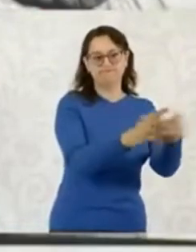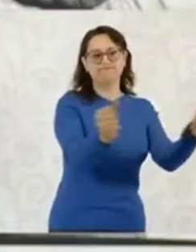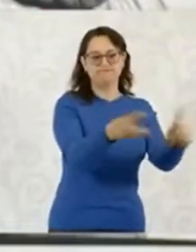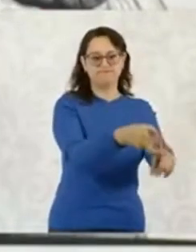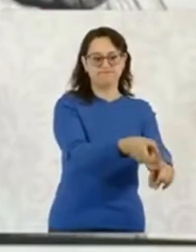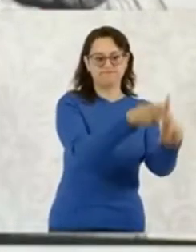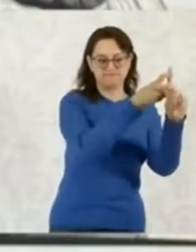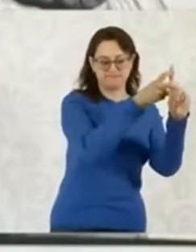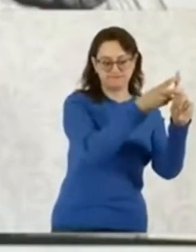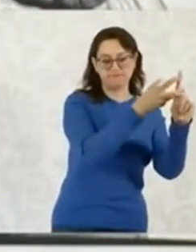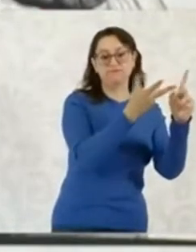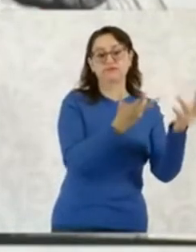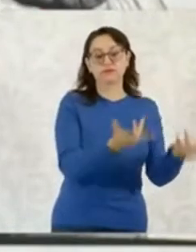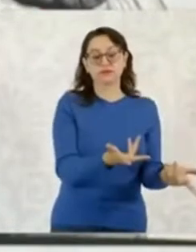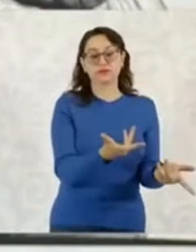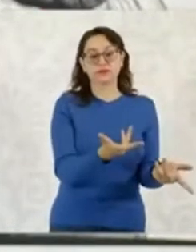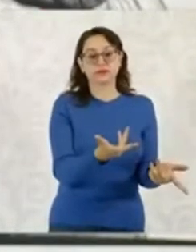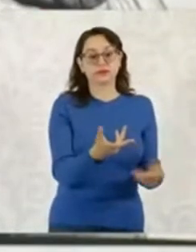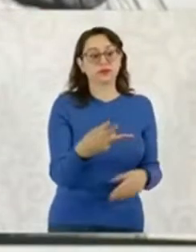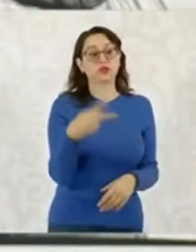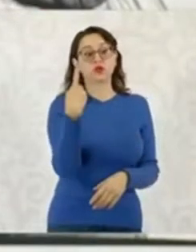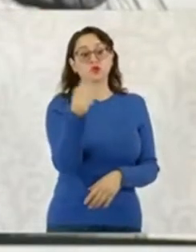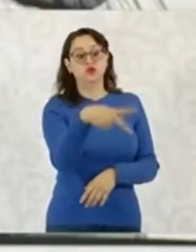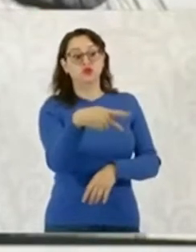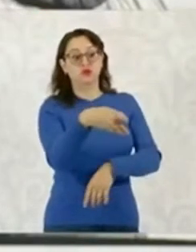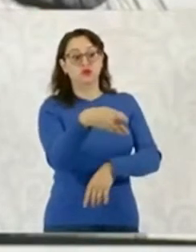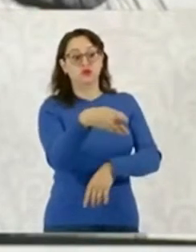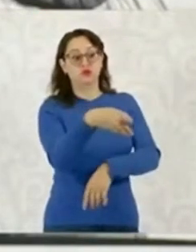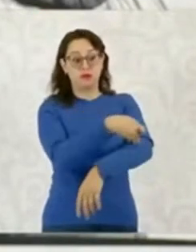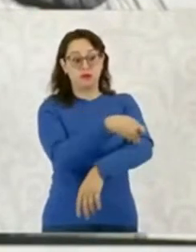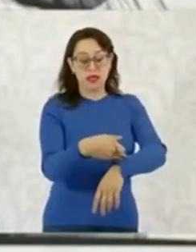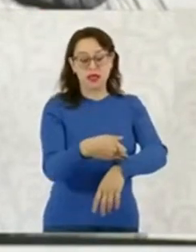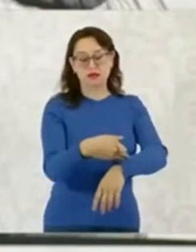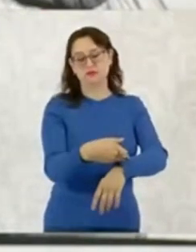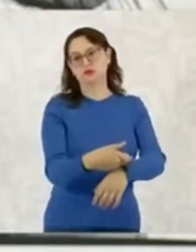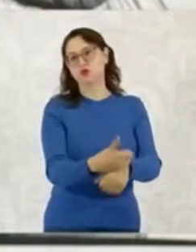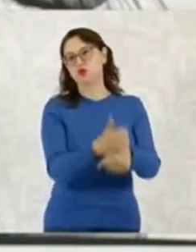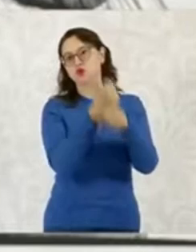tienen pues un dolor enorme y que nosotros nunca nos vamos a confrontar con ellos,